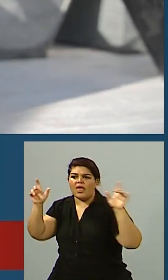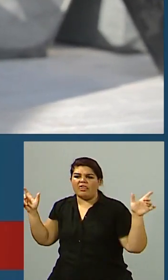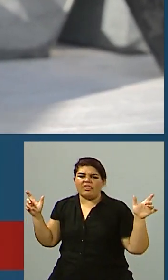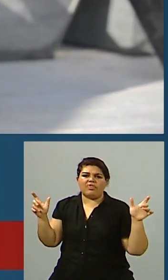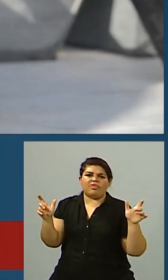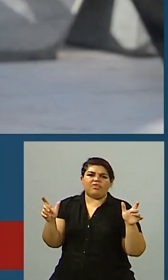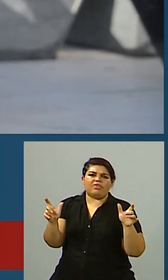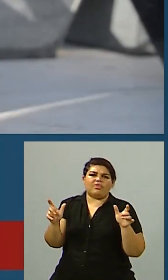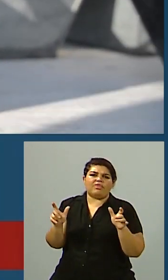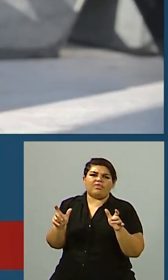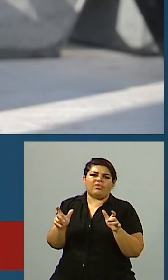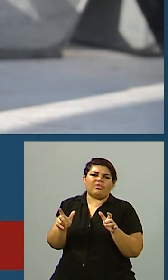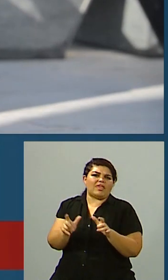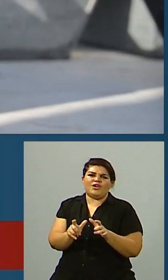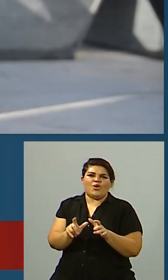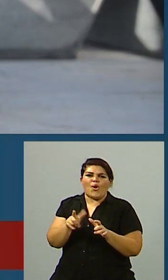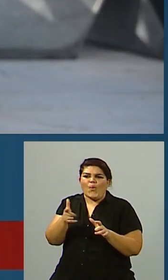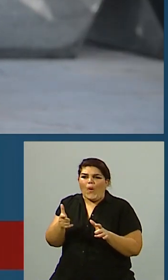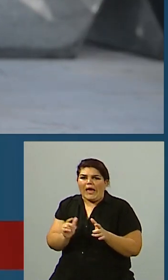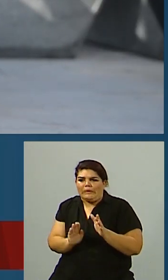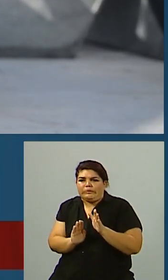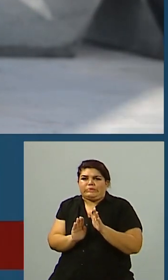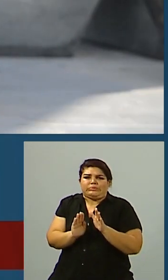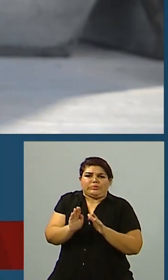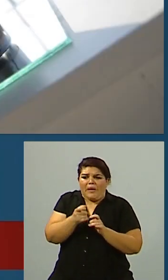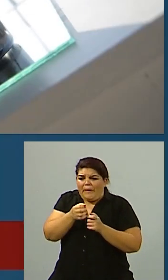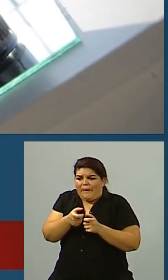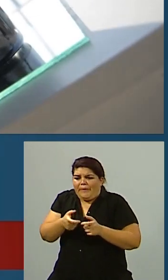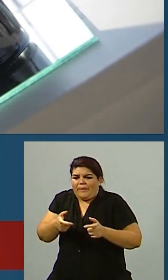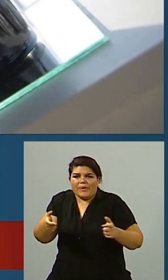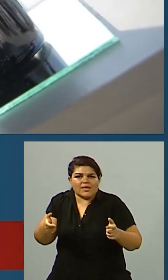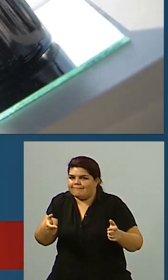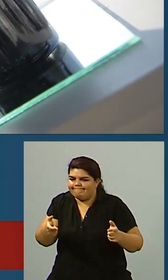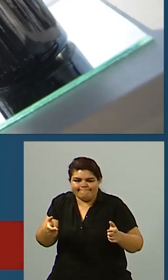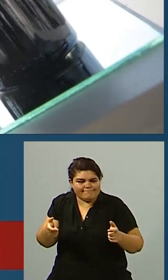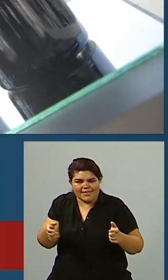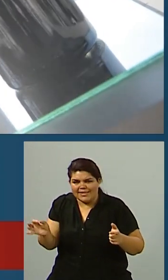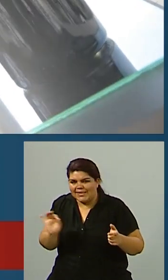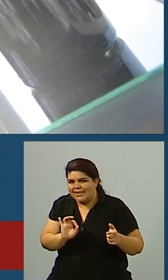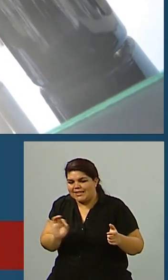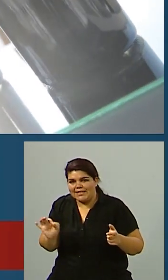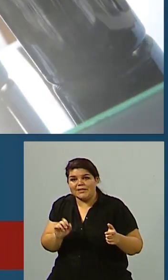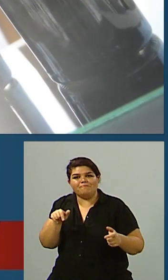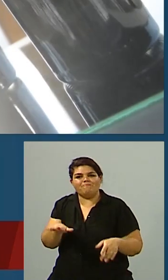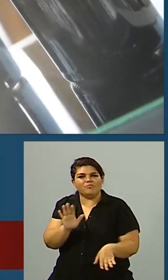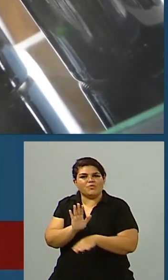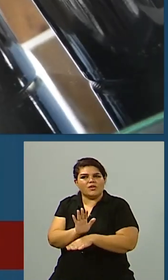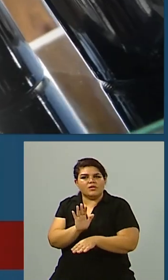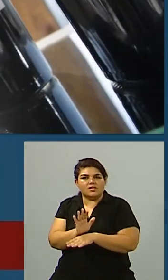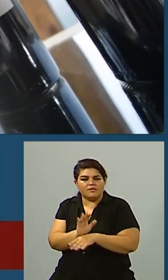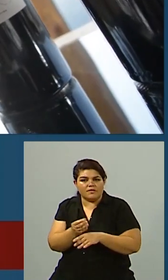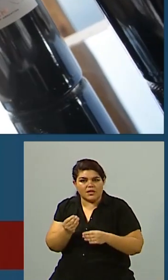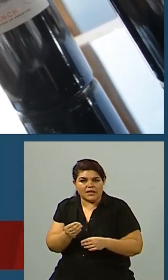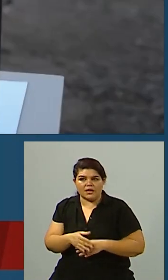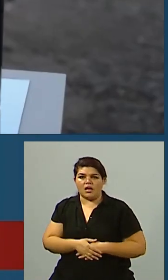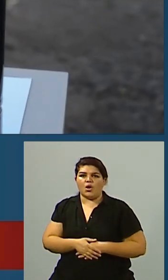de que se entienda de que las economías regionales no le hace falta una en la coyuntura una ayuda como puede ser un